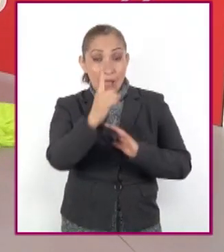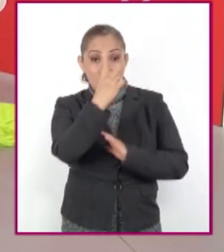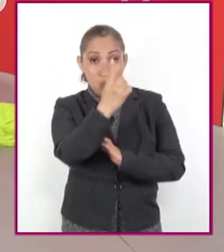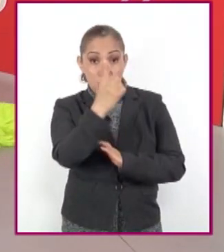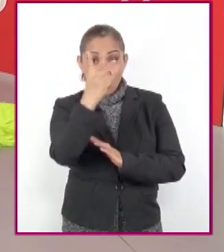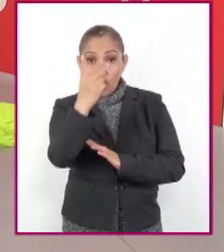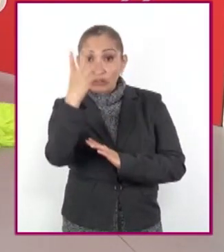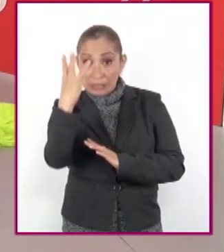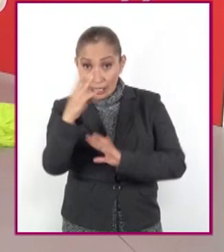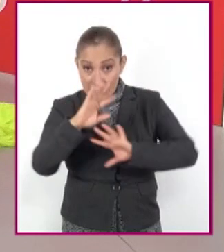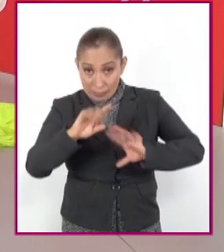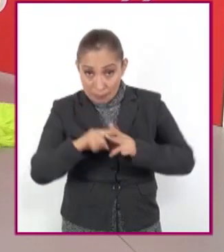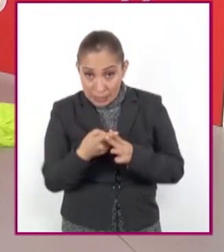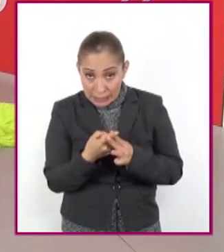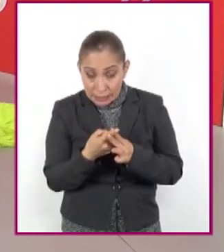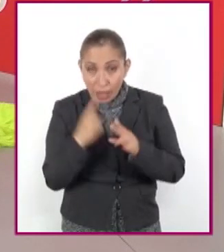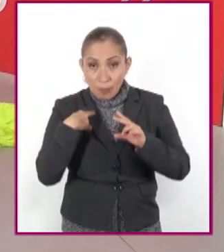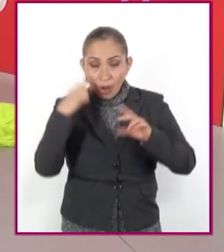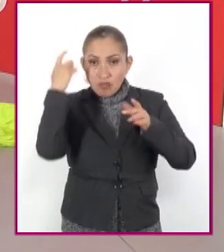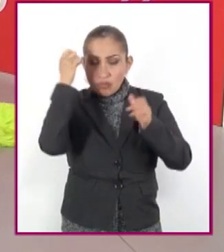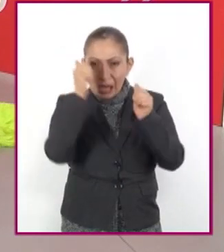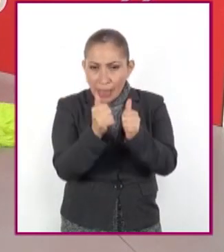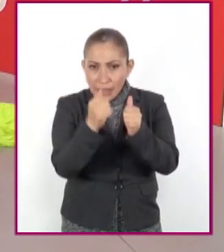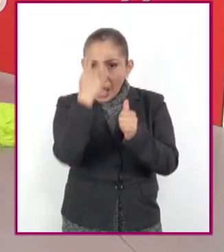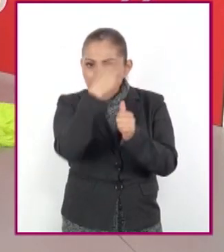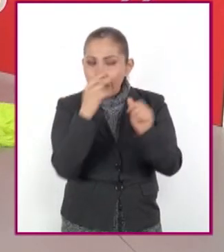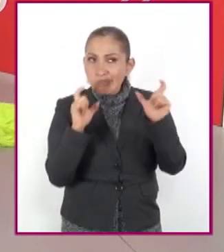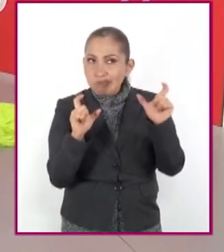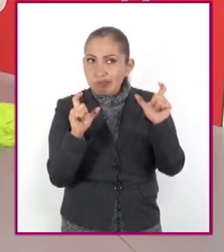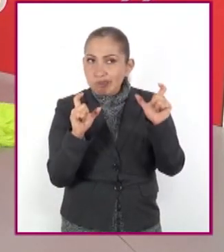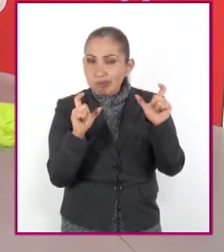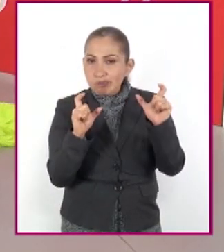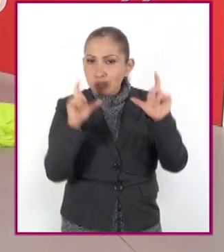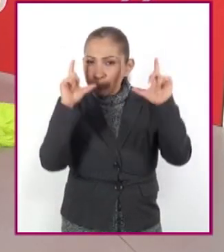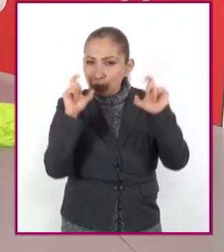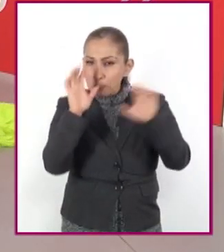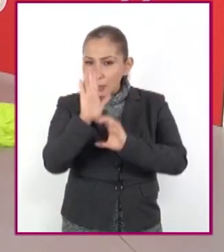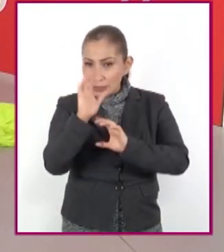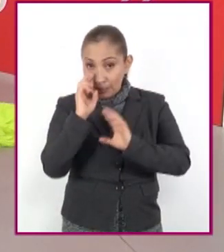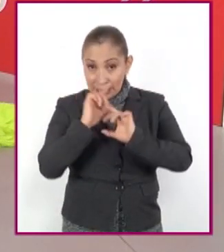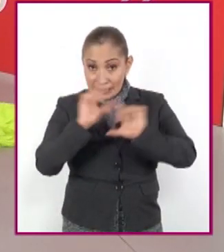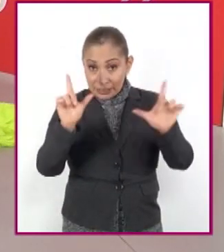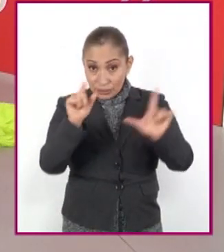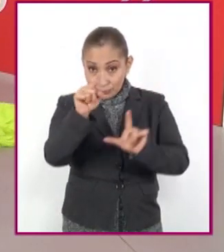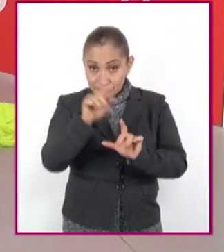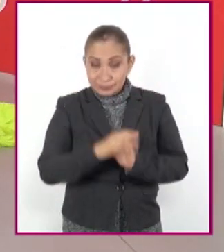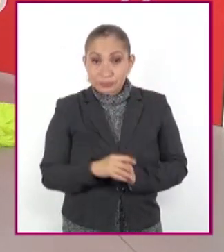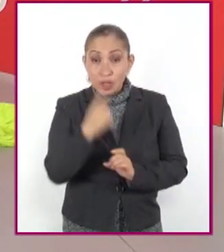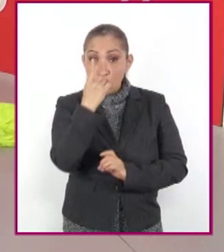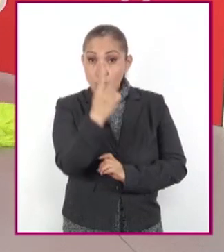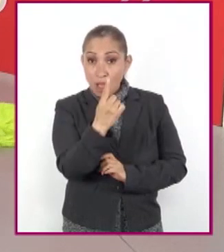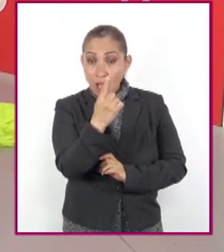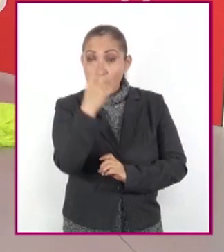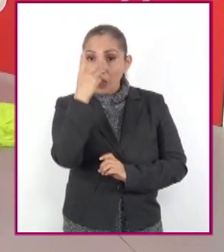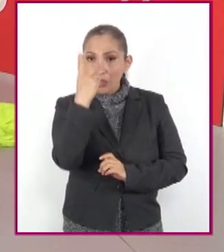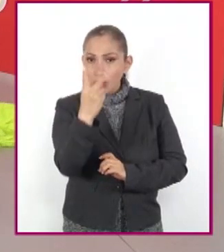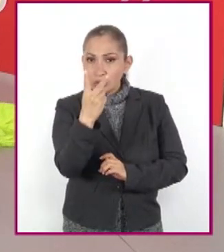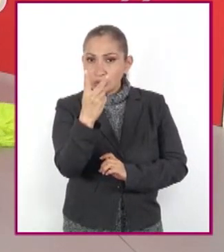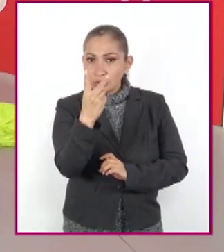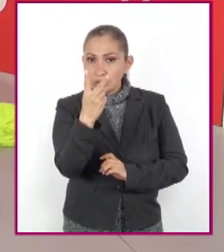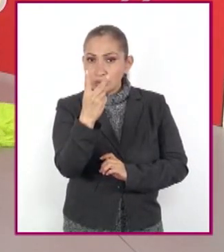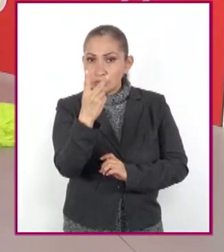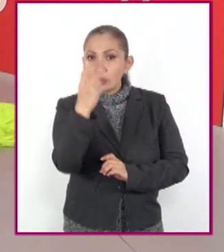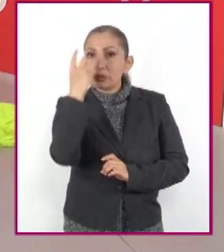de tres, nos vamos a congelar con ese gesto. ¿Listos allá? Una,